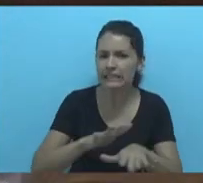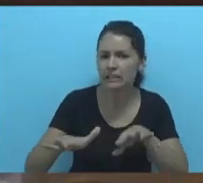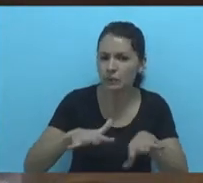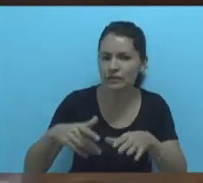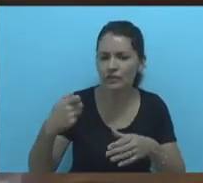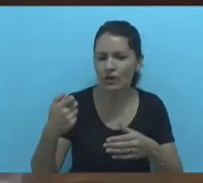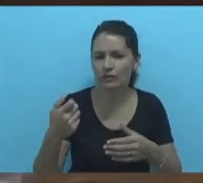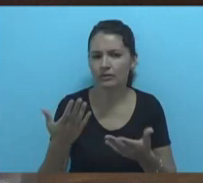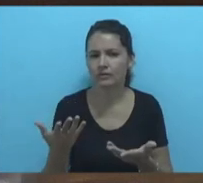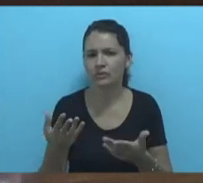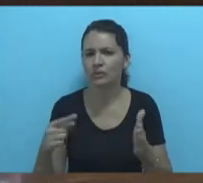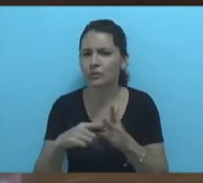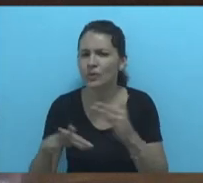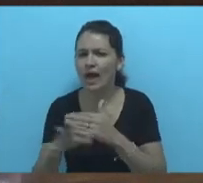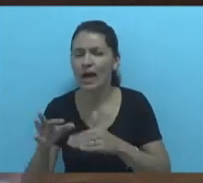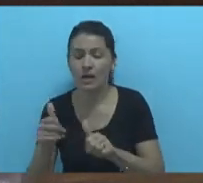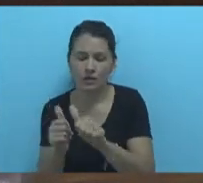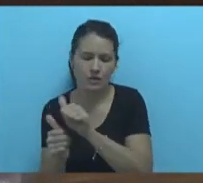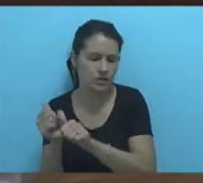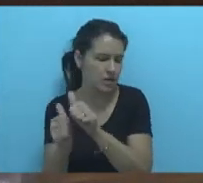de Rosario en forma ya